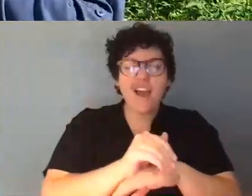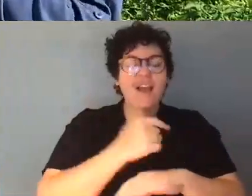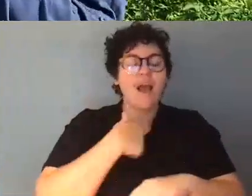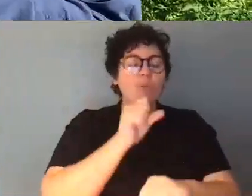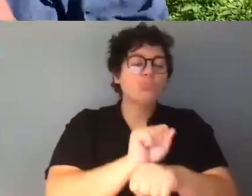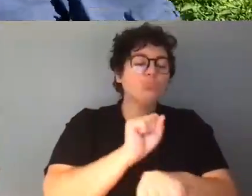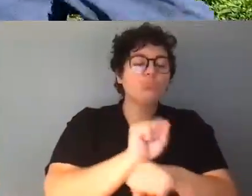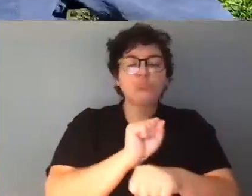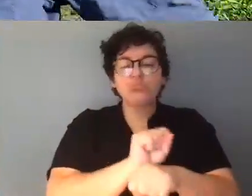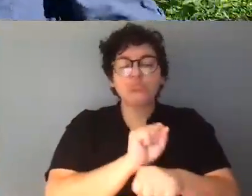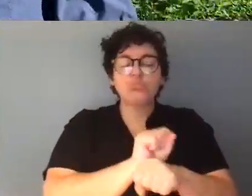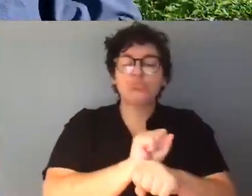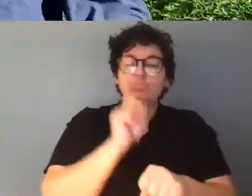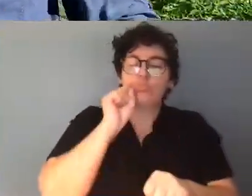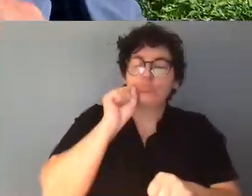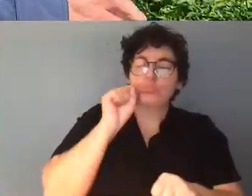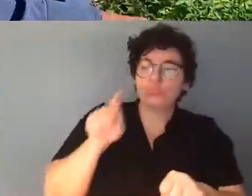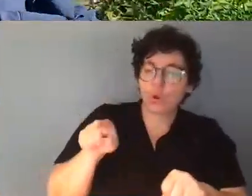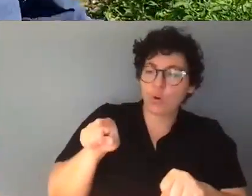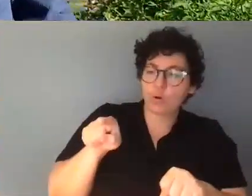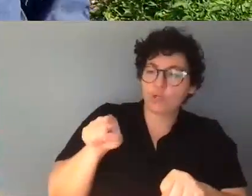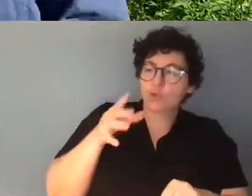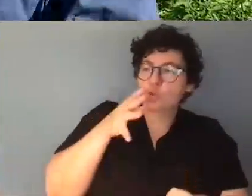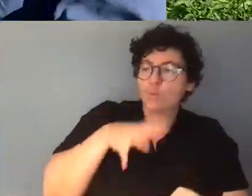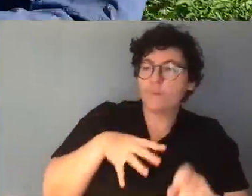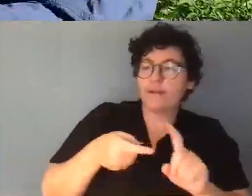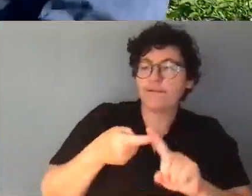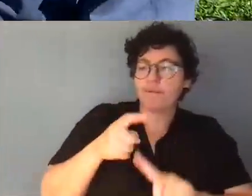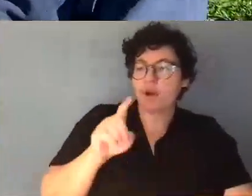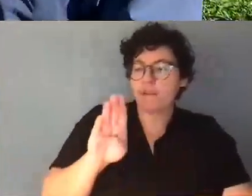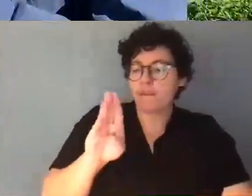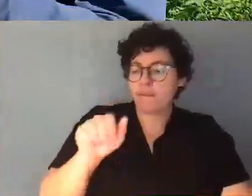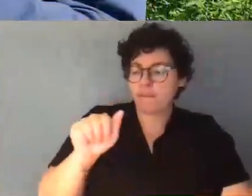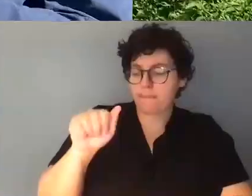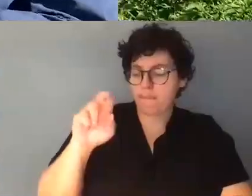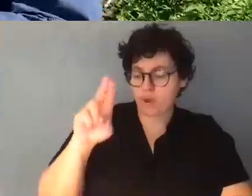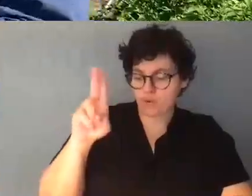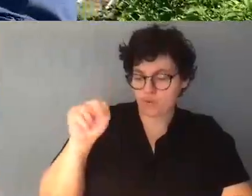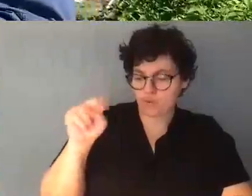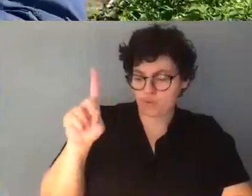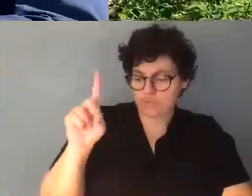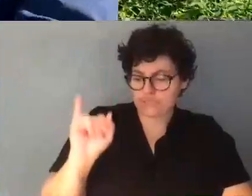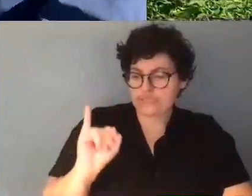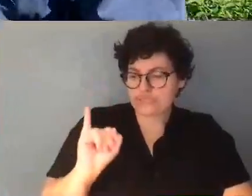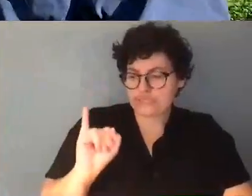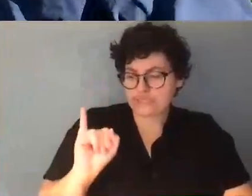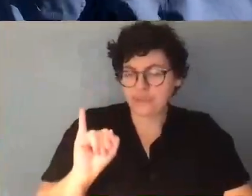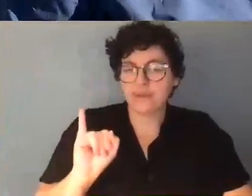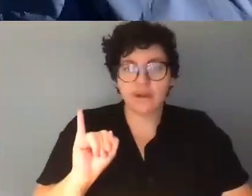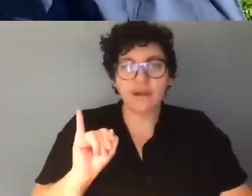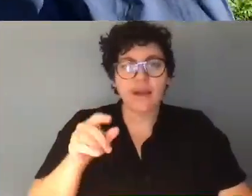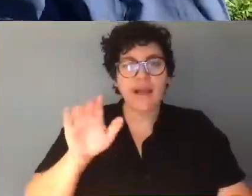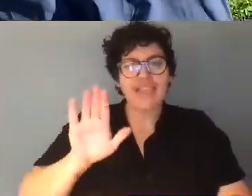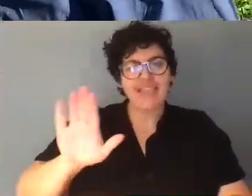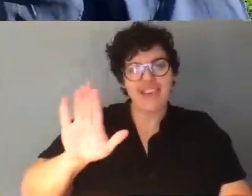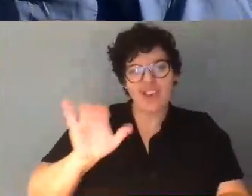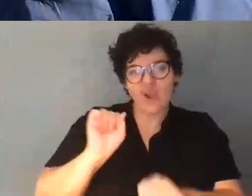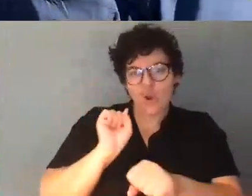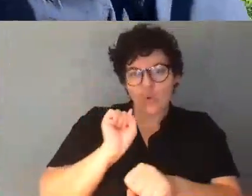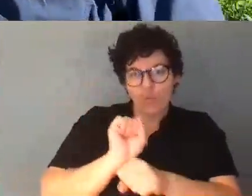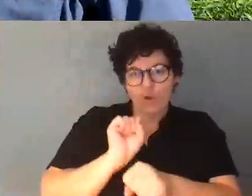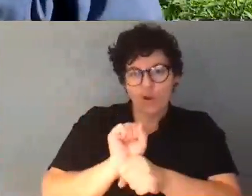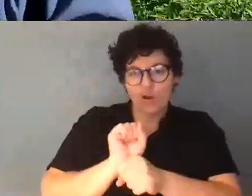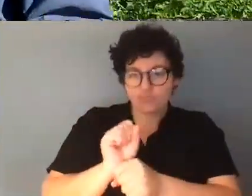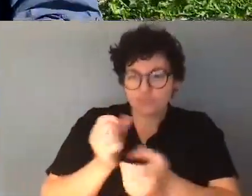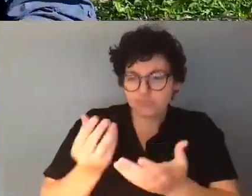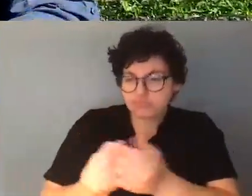una noche yo estuve aquí afuera trabajando, y las mujeres son de Burundi. Y ahí estaban